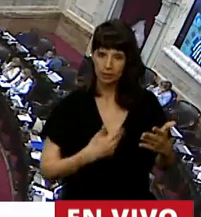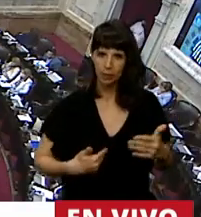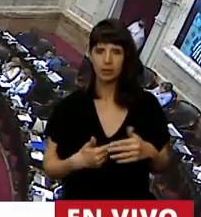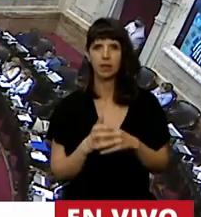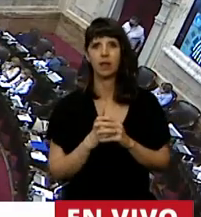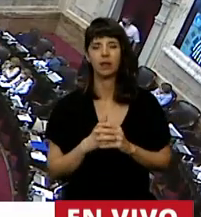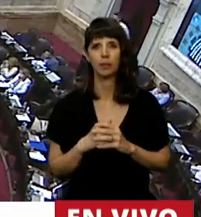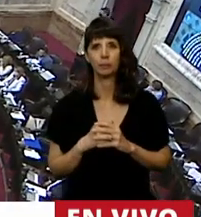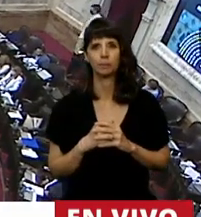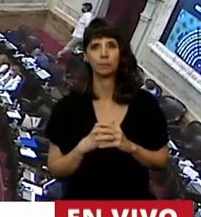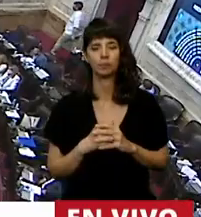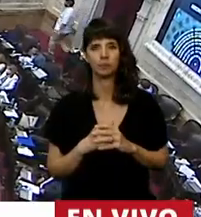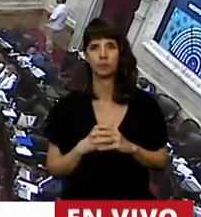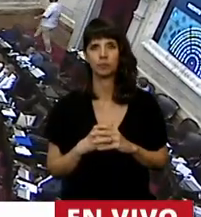presidente.